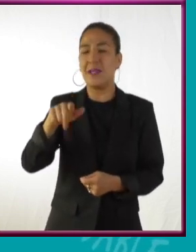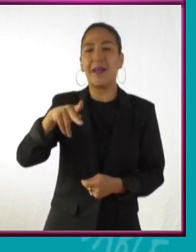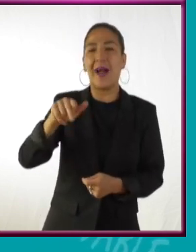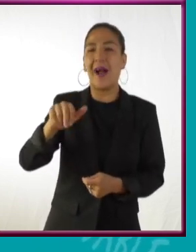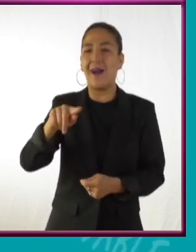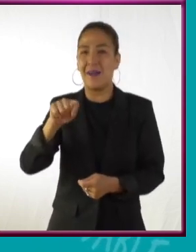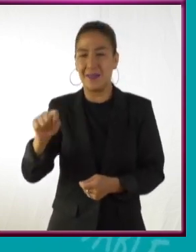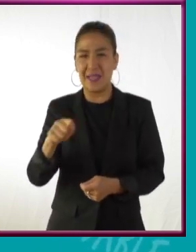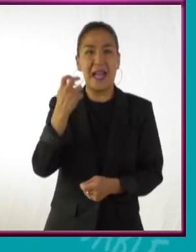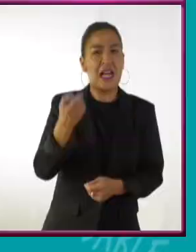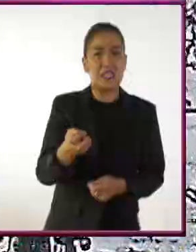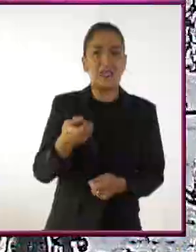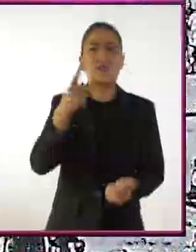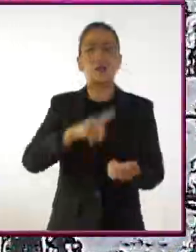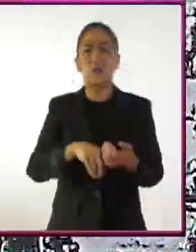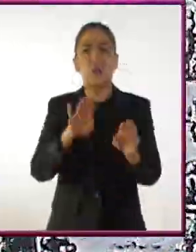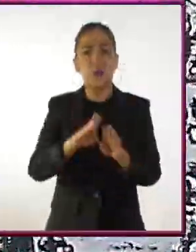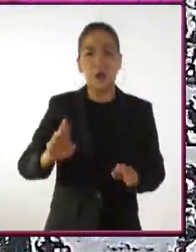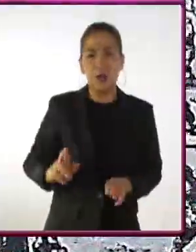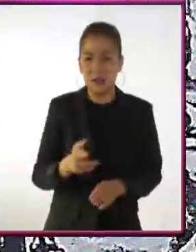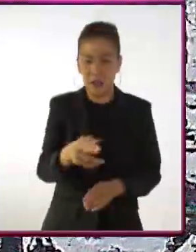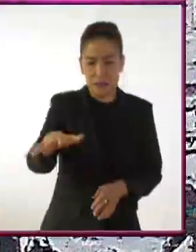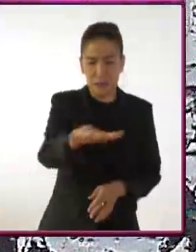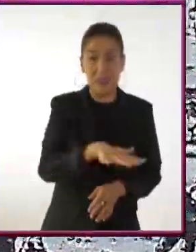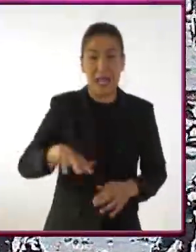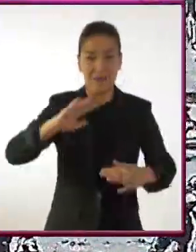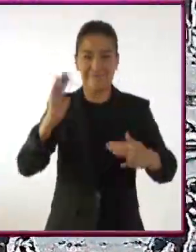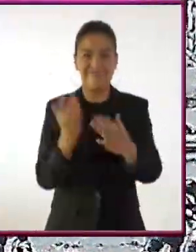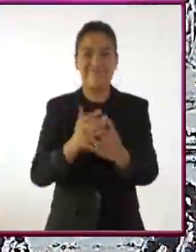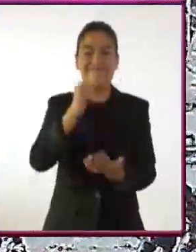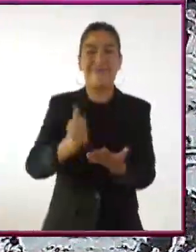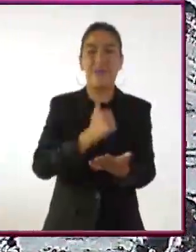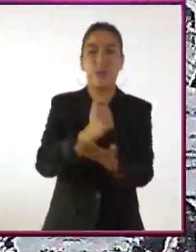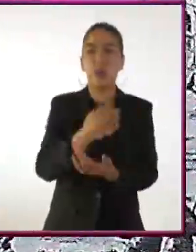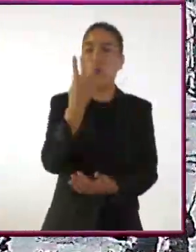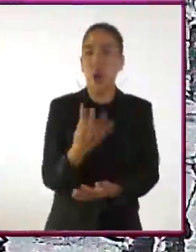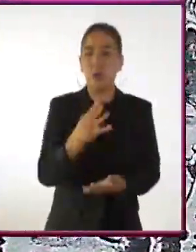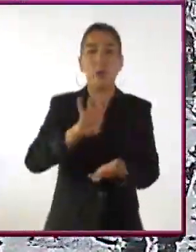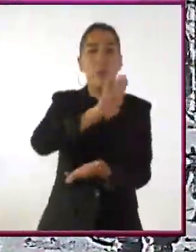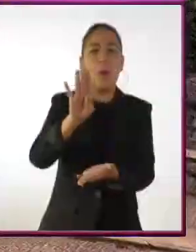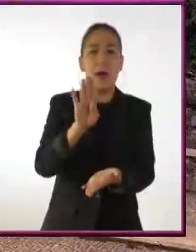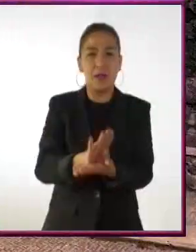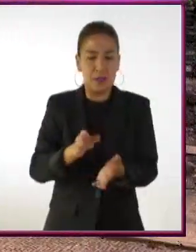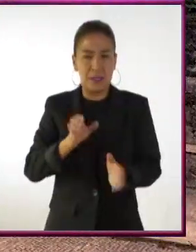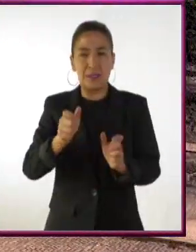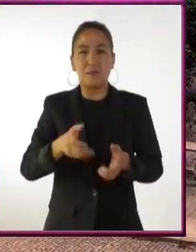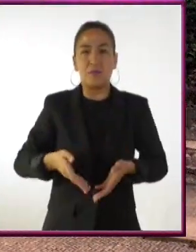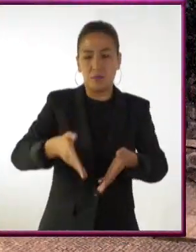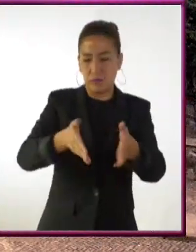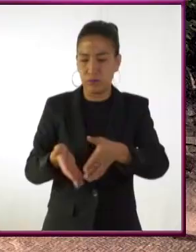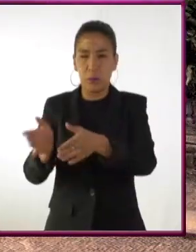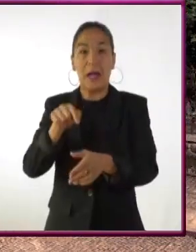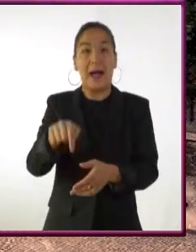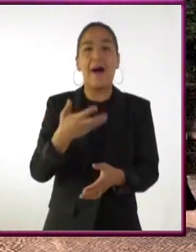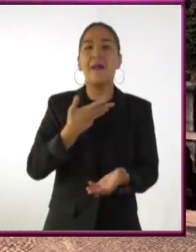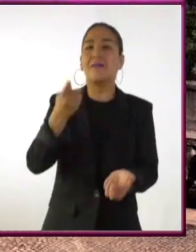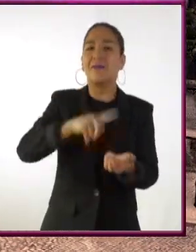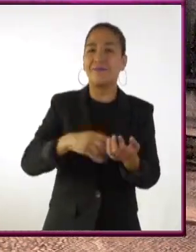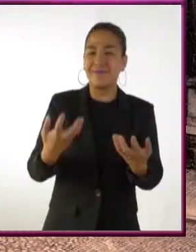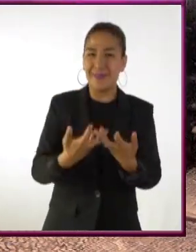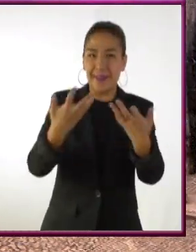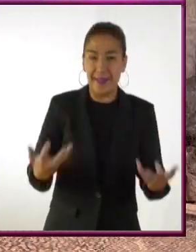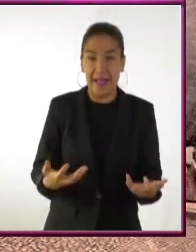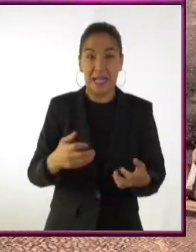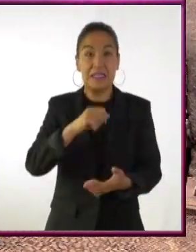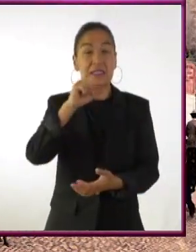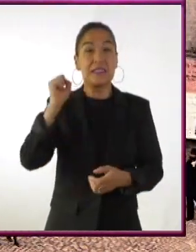Kant. Antiguamente, los brazos del río dividían la ciudad en 4 barrios, es decir, en 4 porciones de tierra,